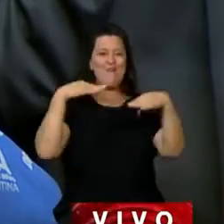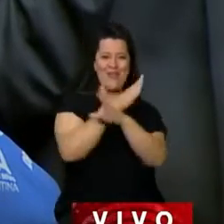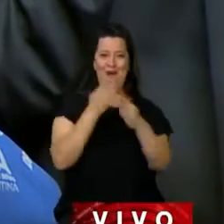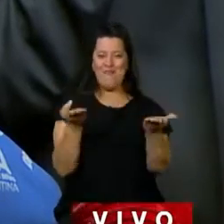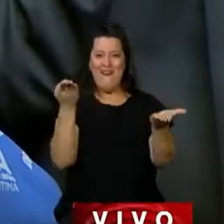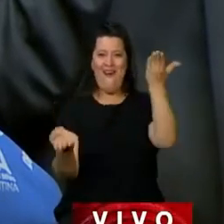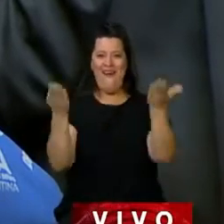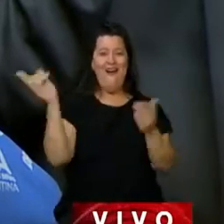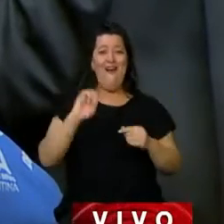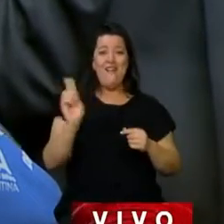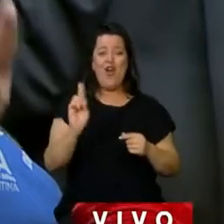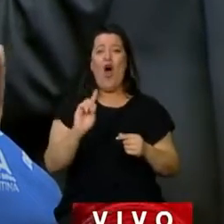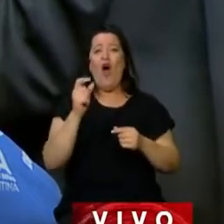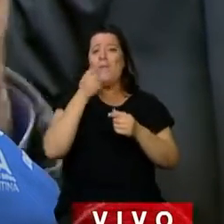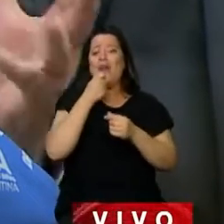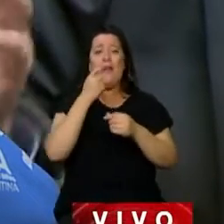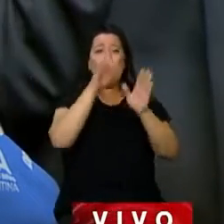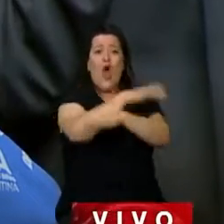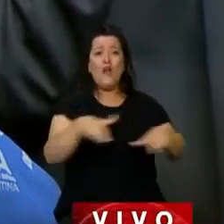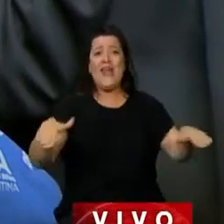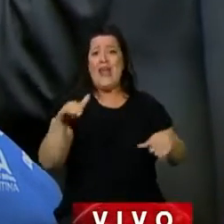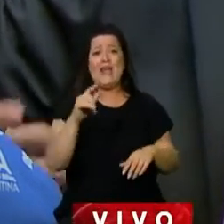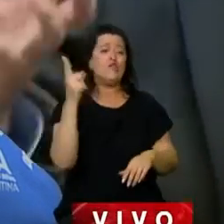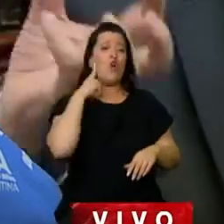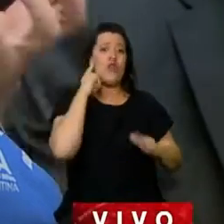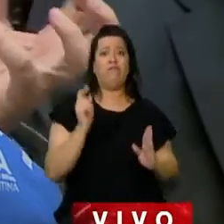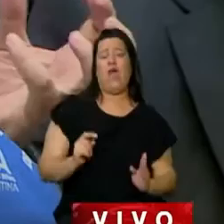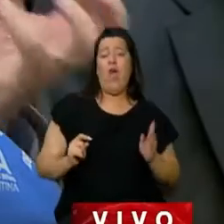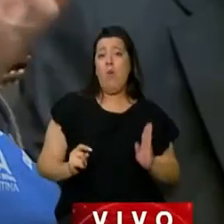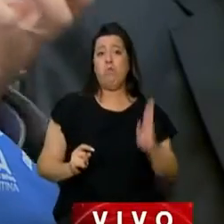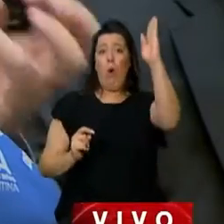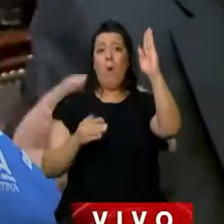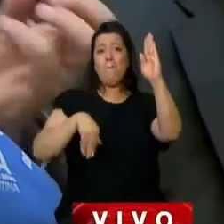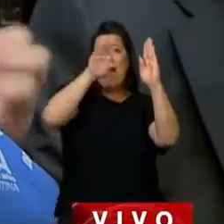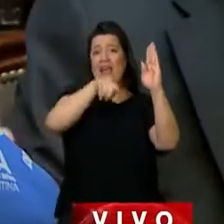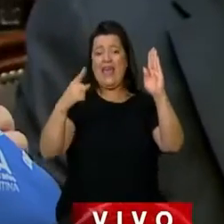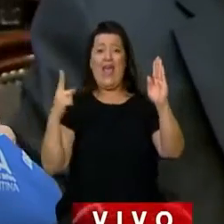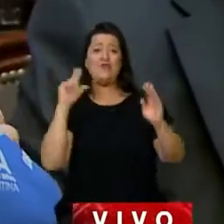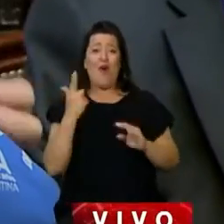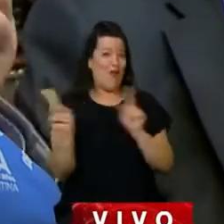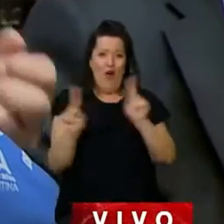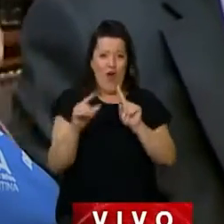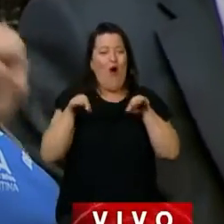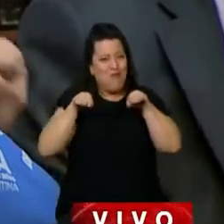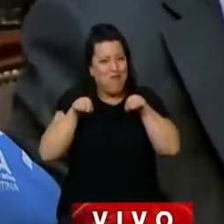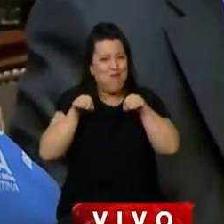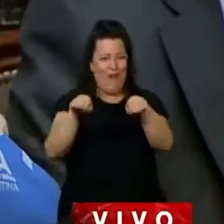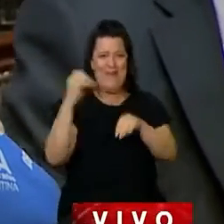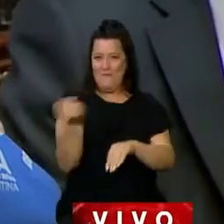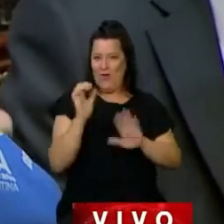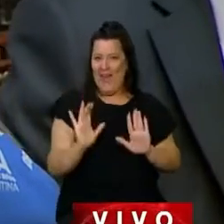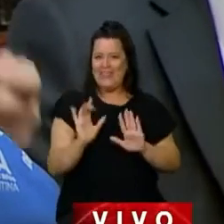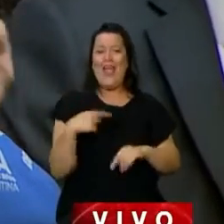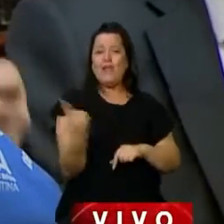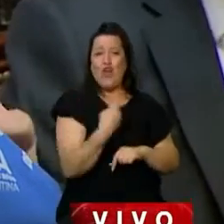dar ventajas respecto de los niños que no han nacido sordos. Esta es la importancia que tiene el entender